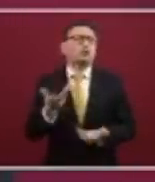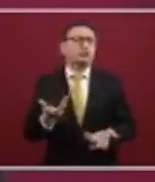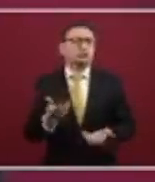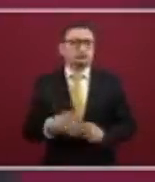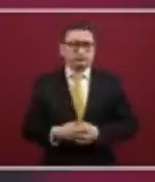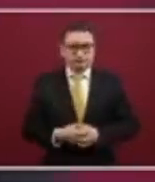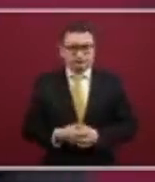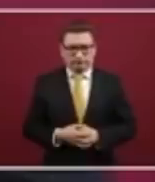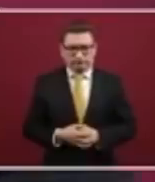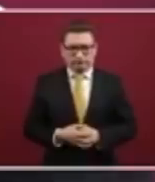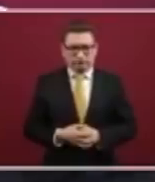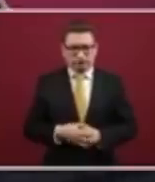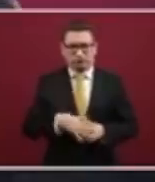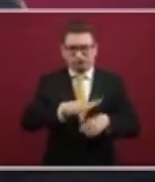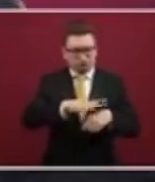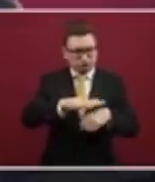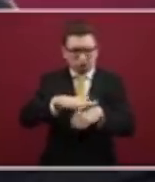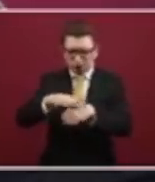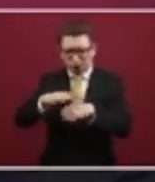convencer,